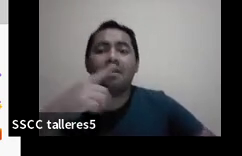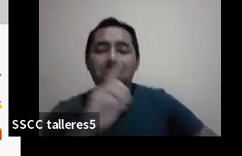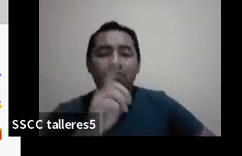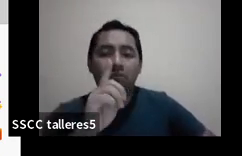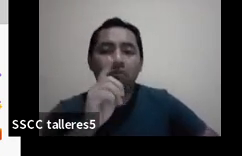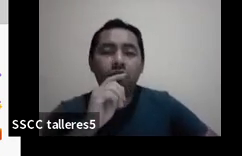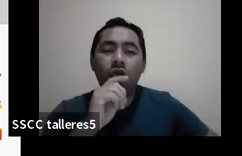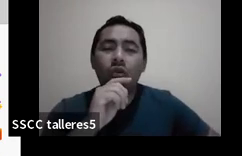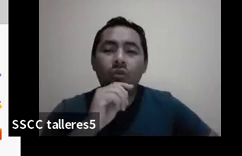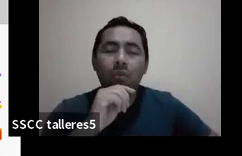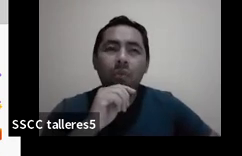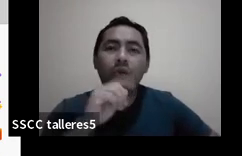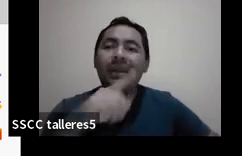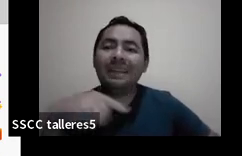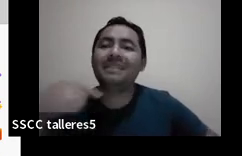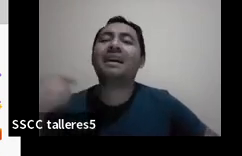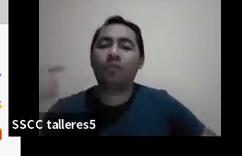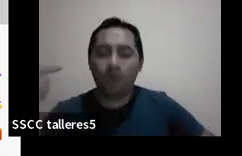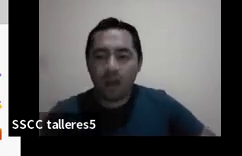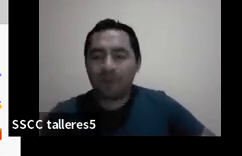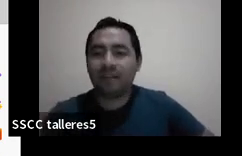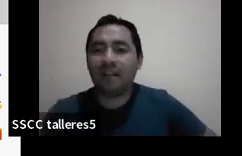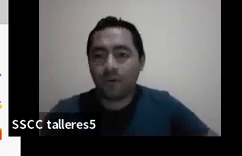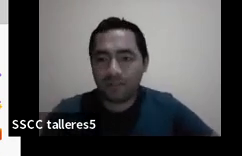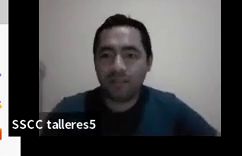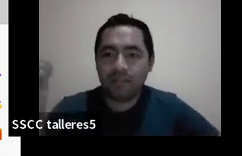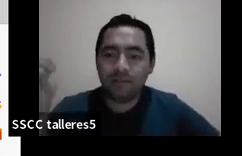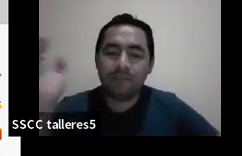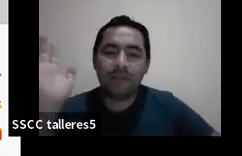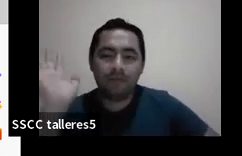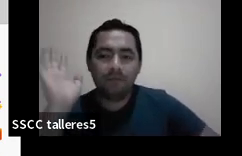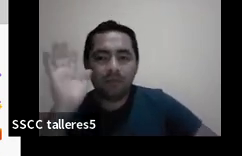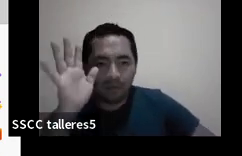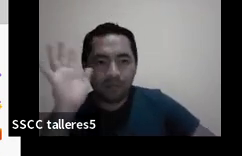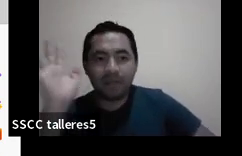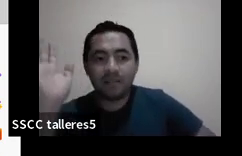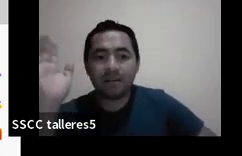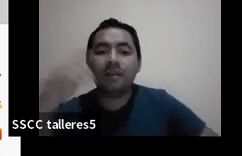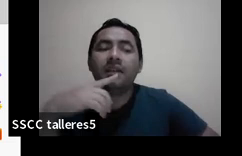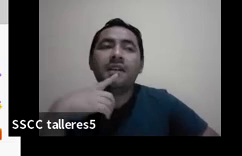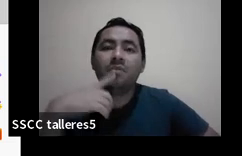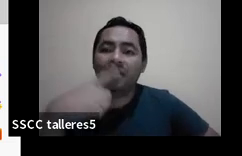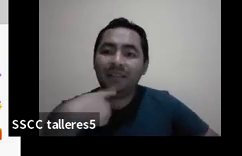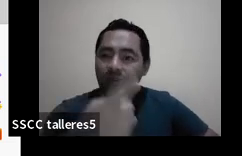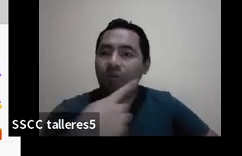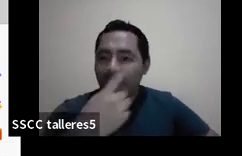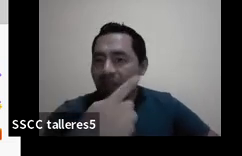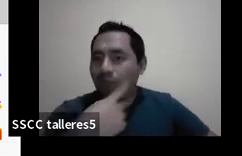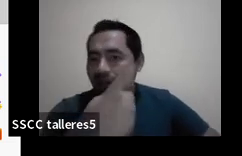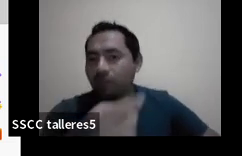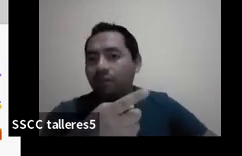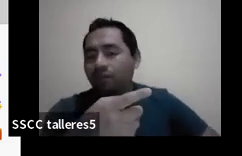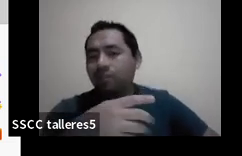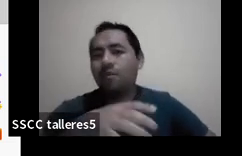sordos que hablan, no ven necesario aprender lengua de señas, ¿ya? También puede ser, porque ya tienen un